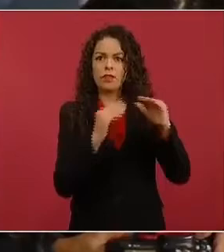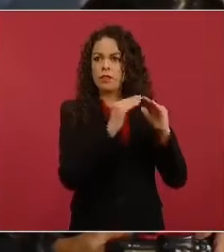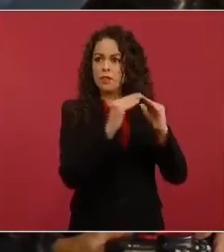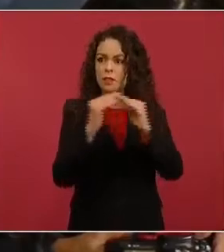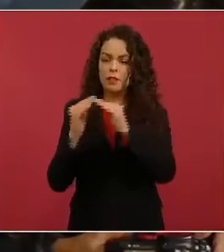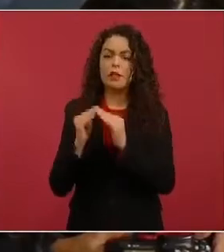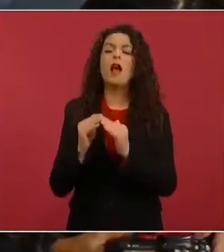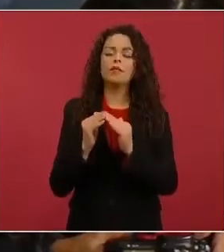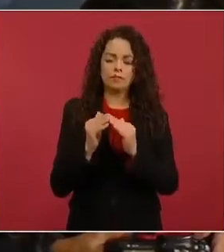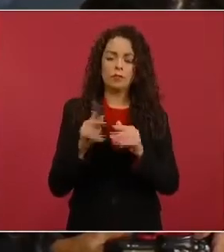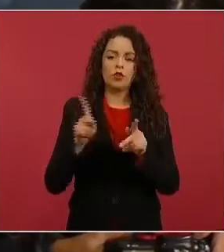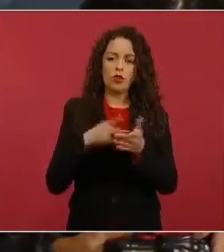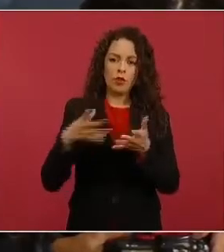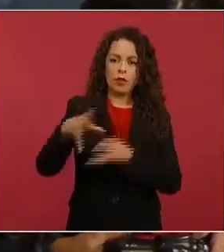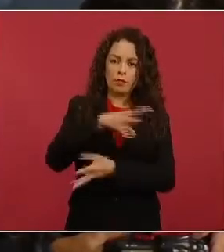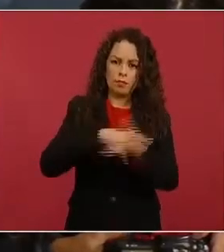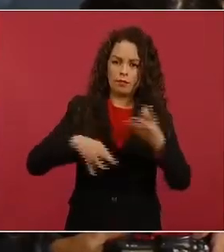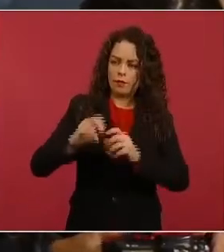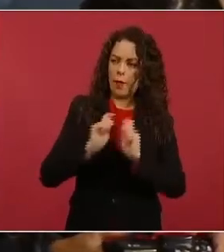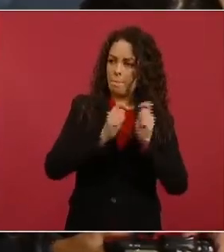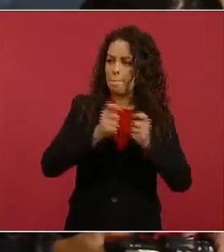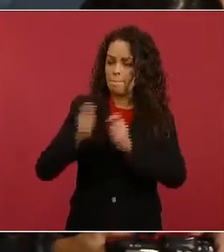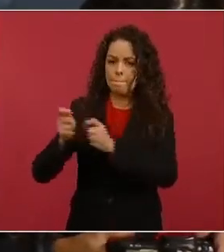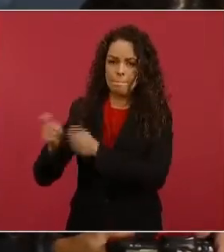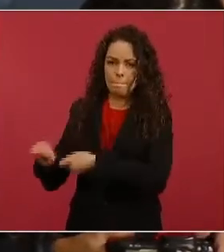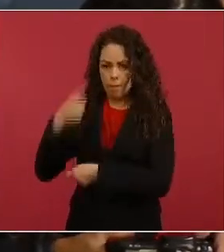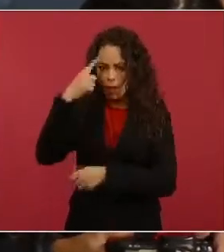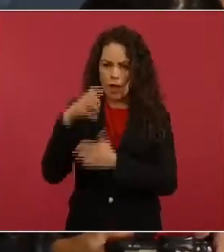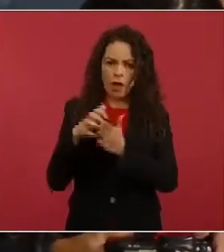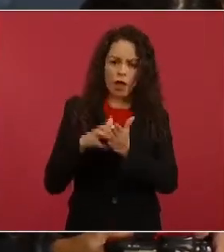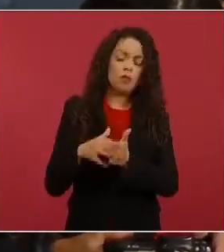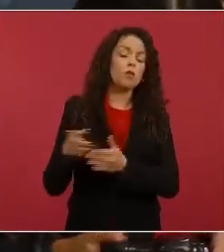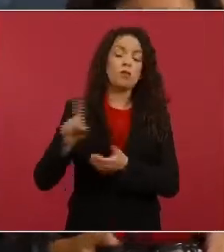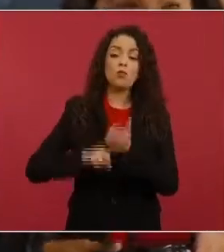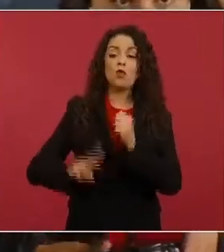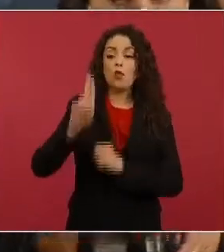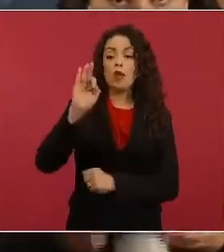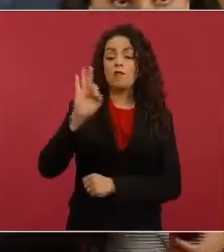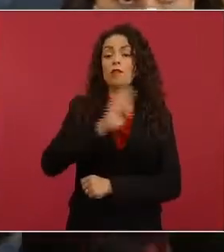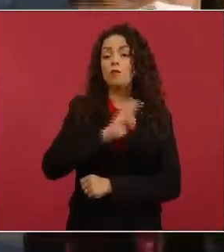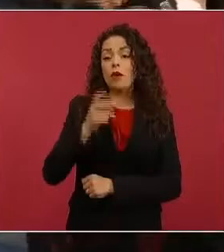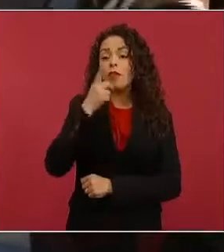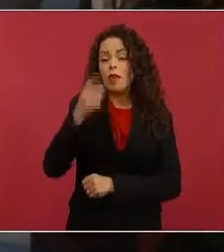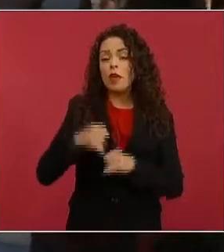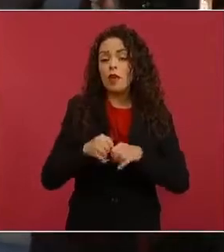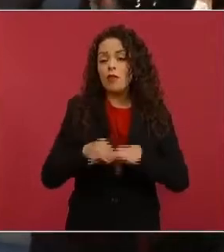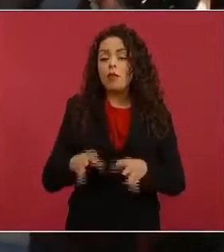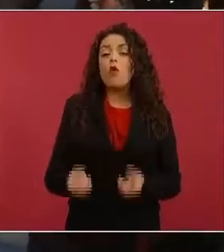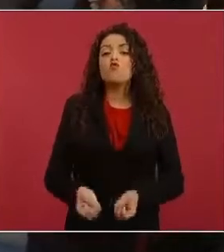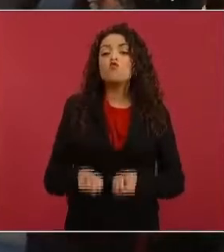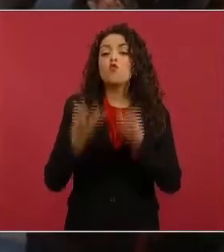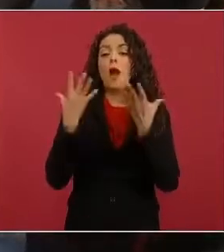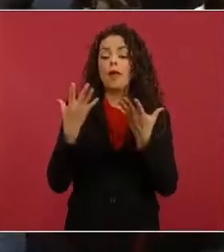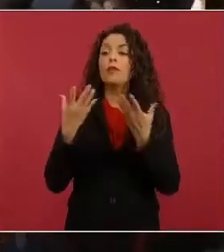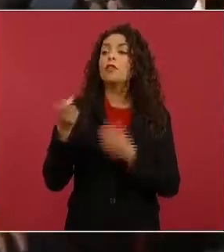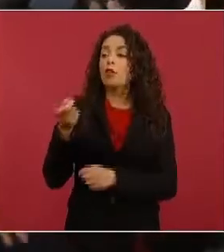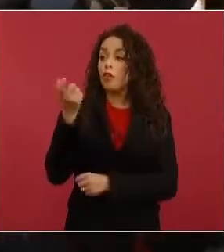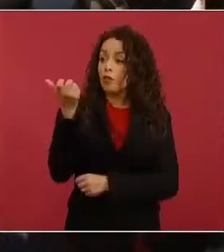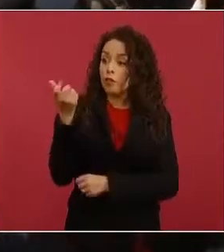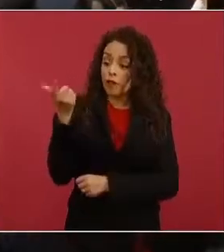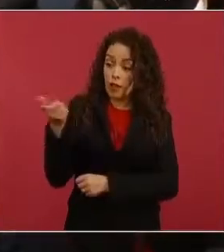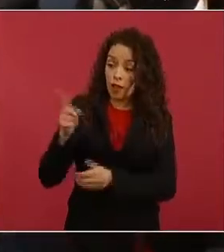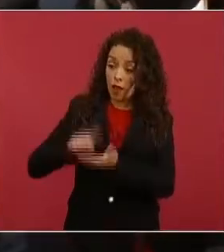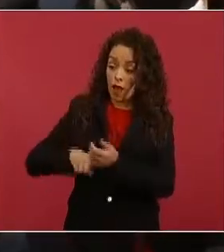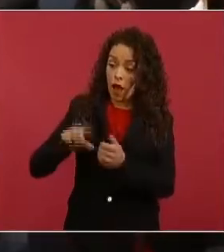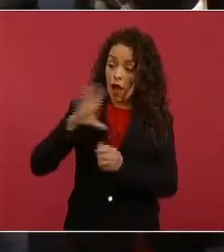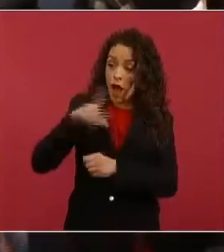varios ahorradores. ¿Podría la Fiscalía y la Unidad de Inteligencia Financiera dar un informe de cuántos bienes son los que van a rematar y que los ahorradores tengan